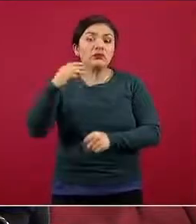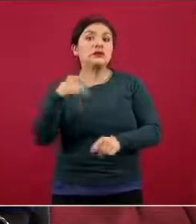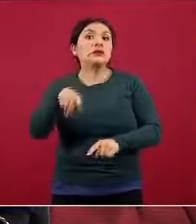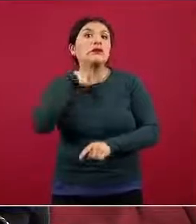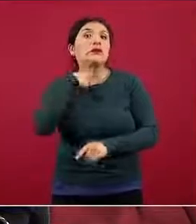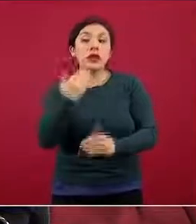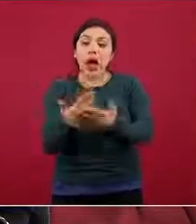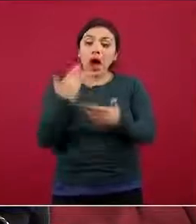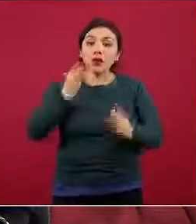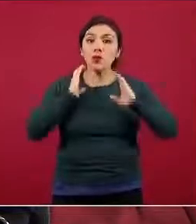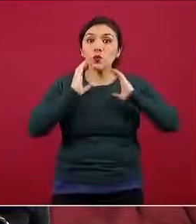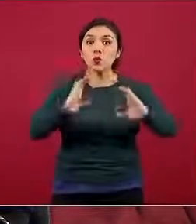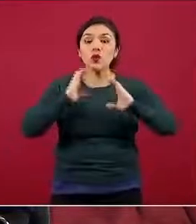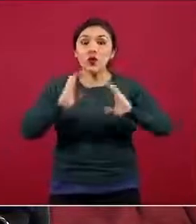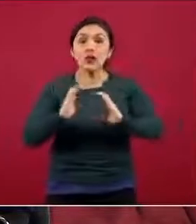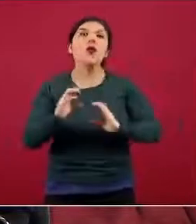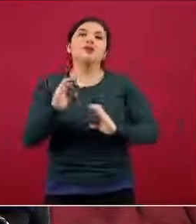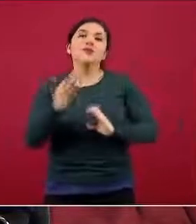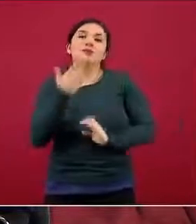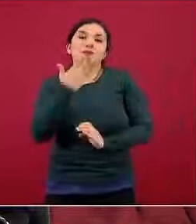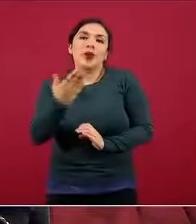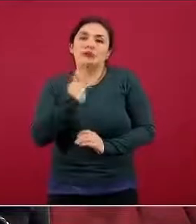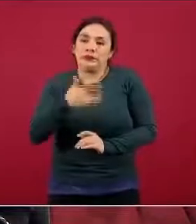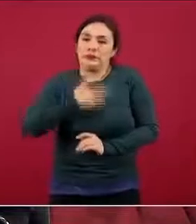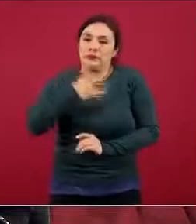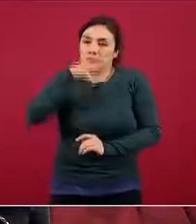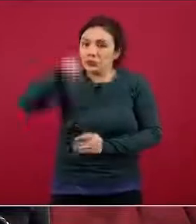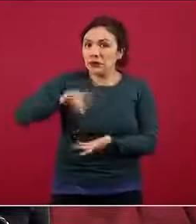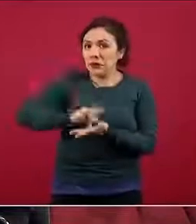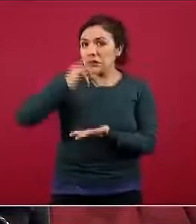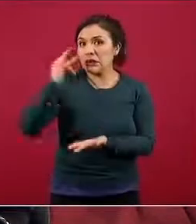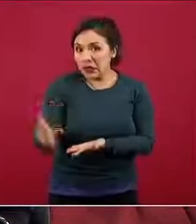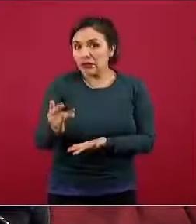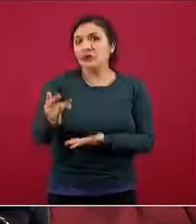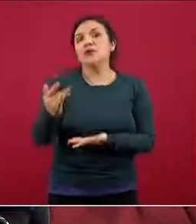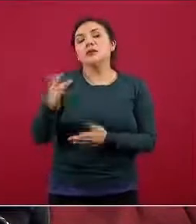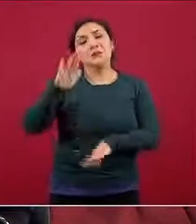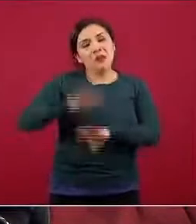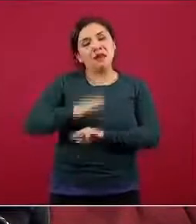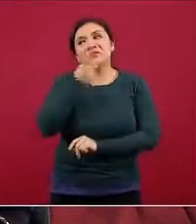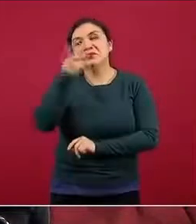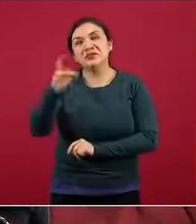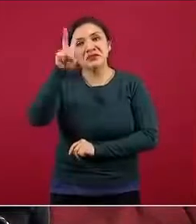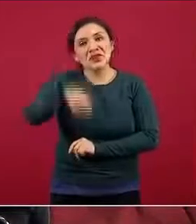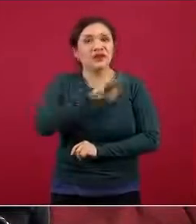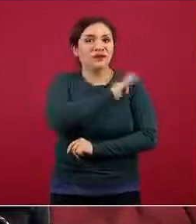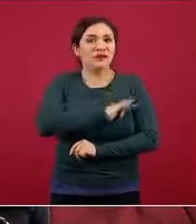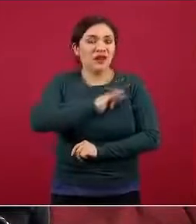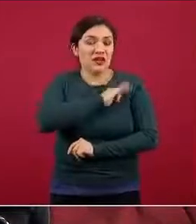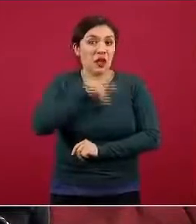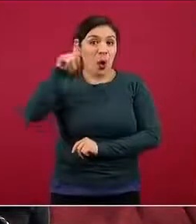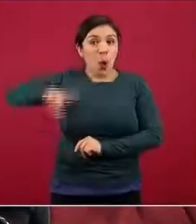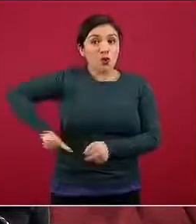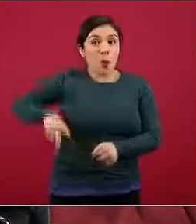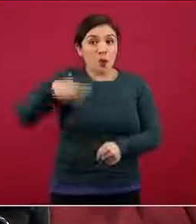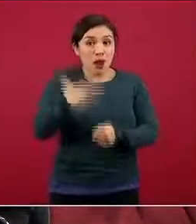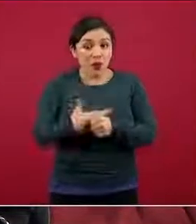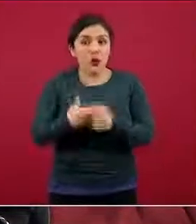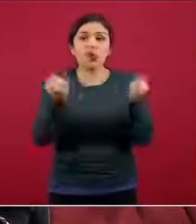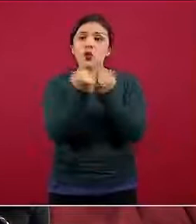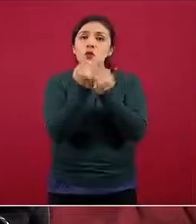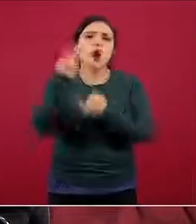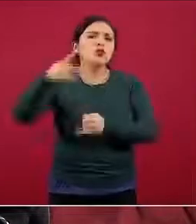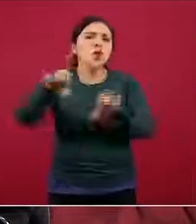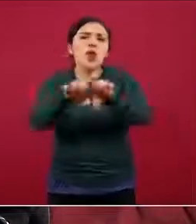precaución y realmente agradecidos y felicitamos también tanto al gobernador como a